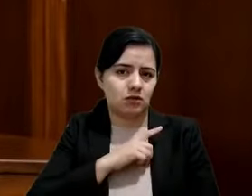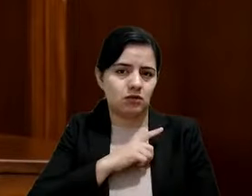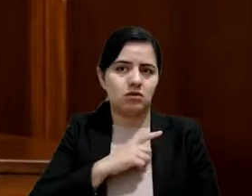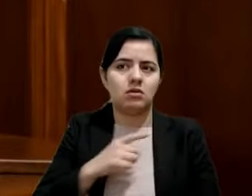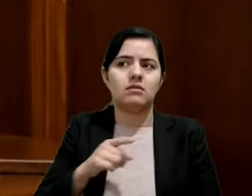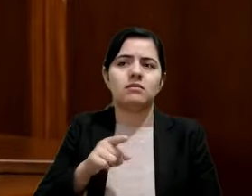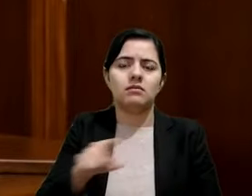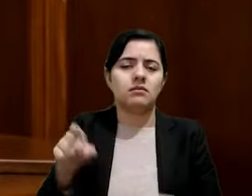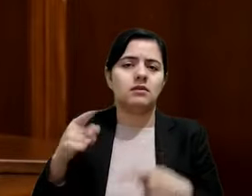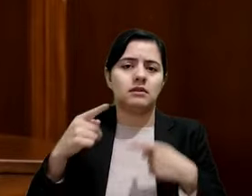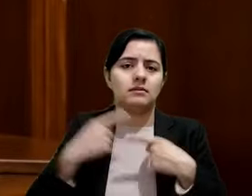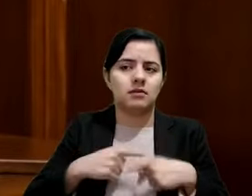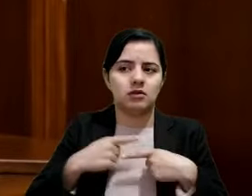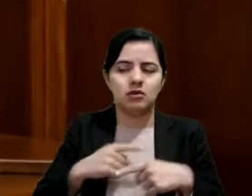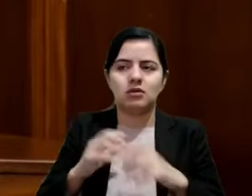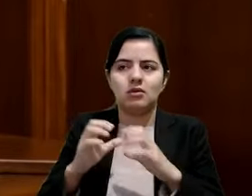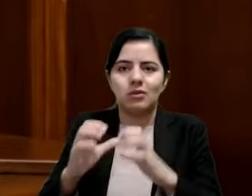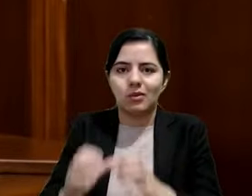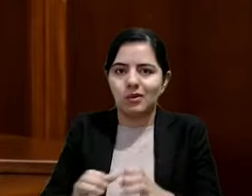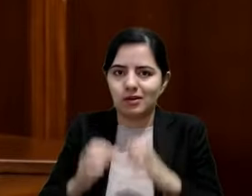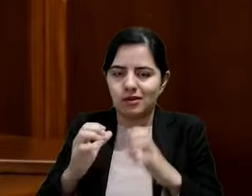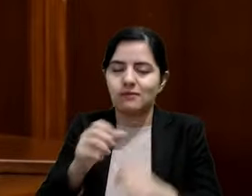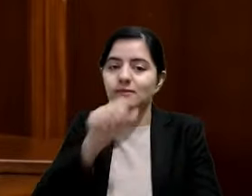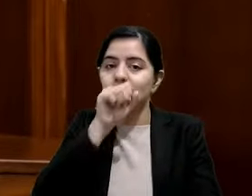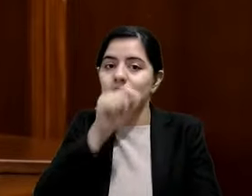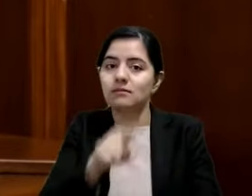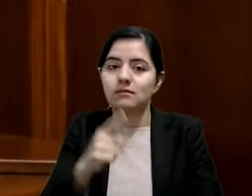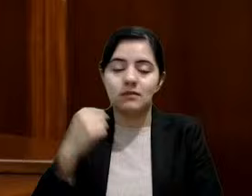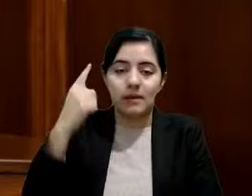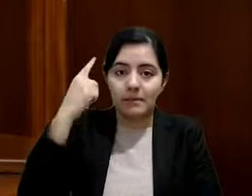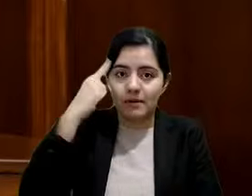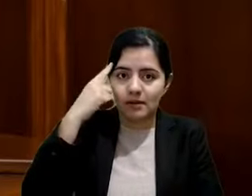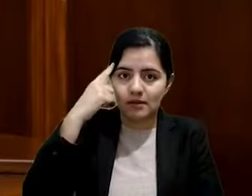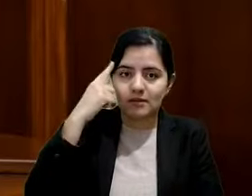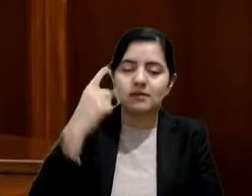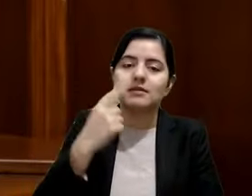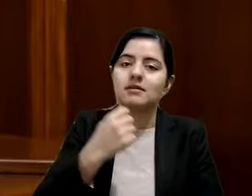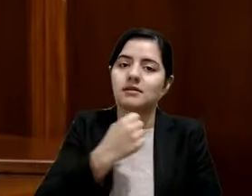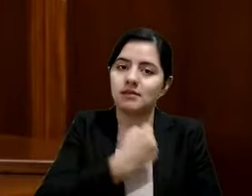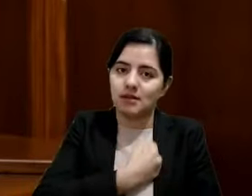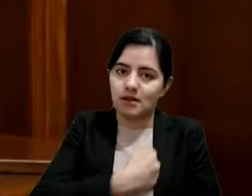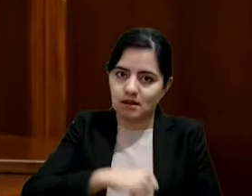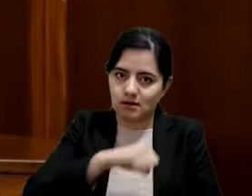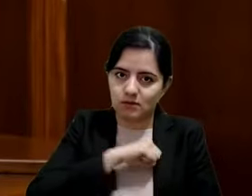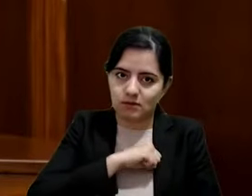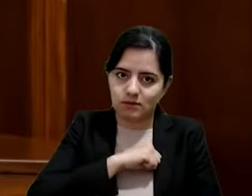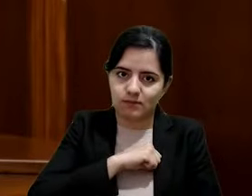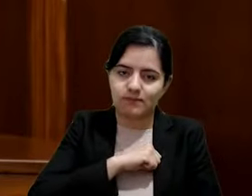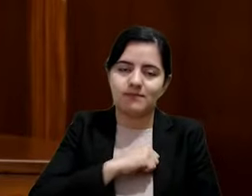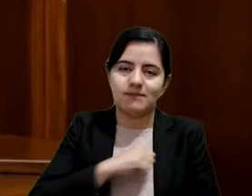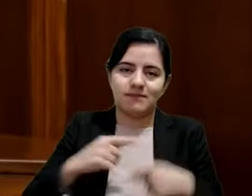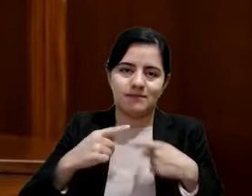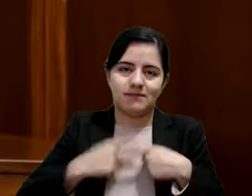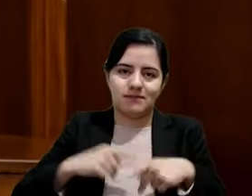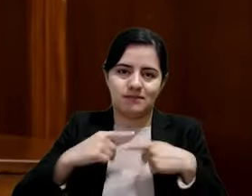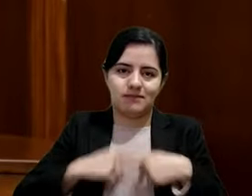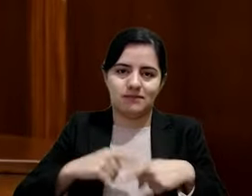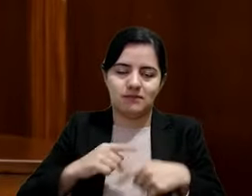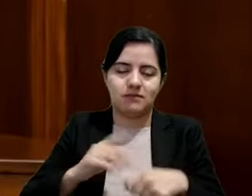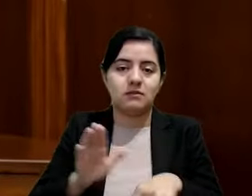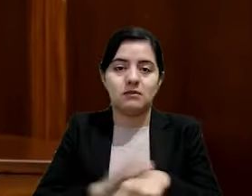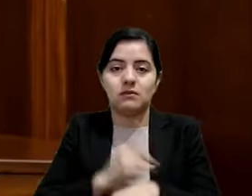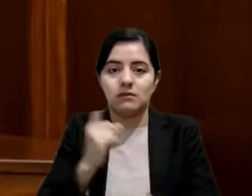población pero también una salud mental de las personas Porque sin salud mental no estaríamos